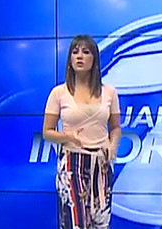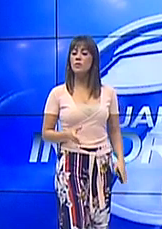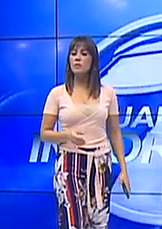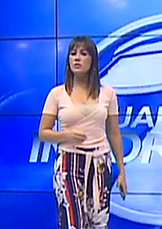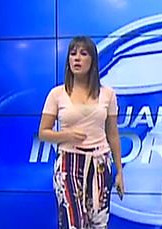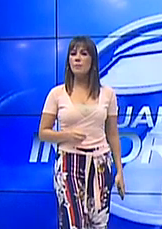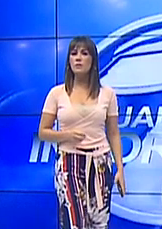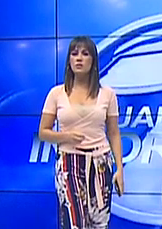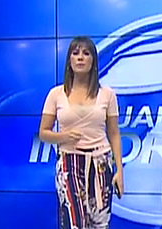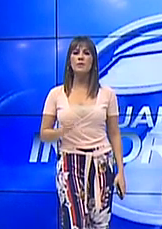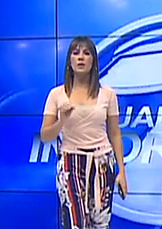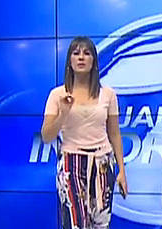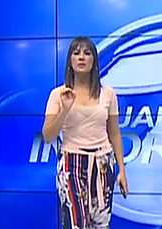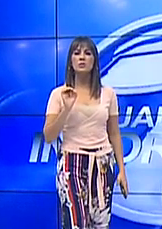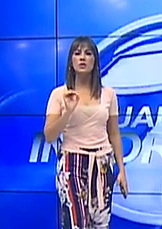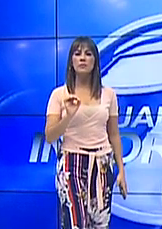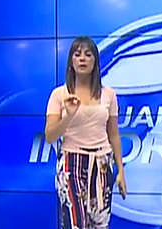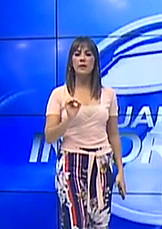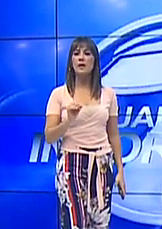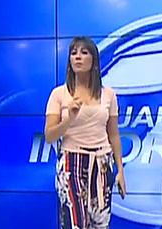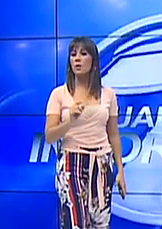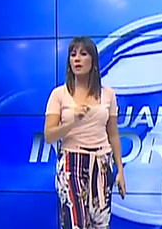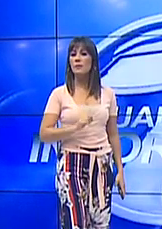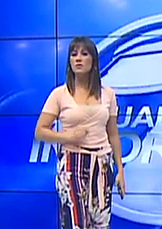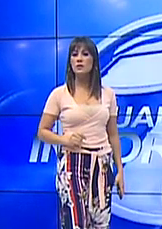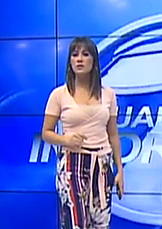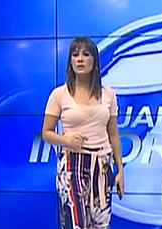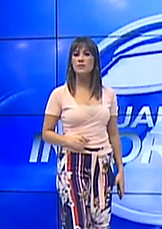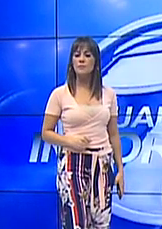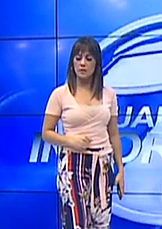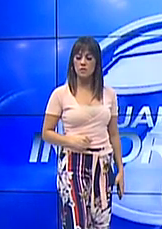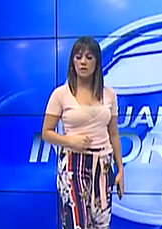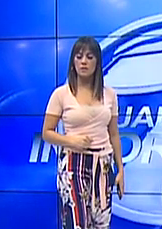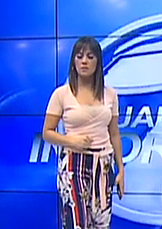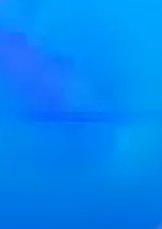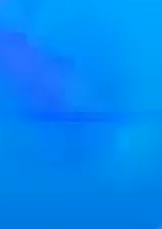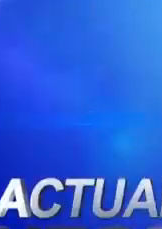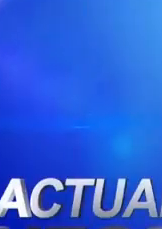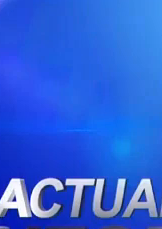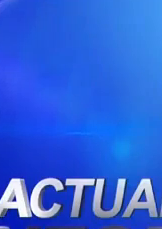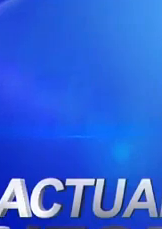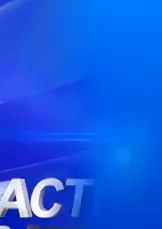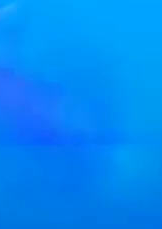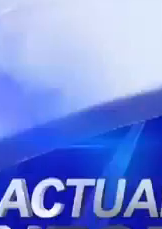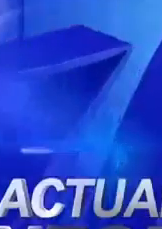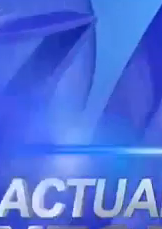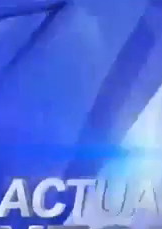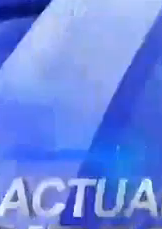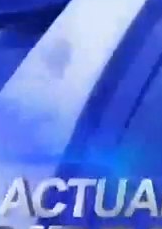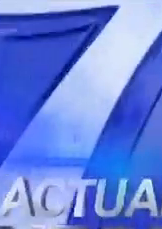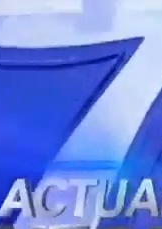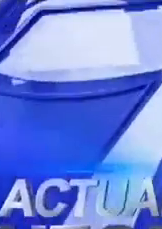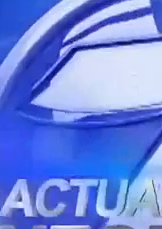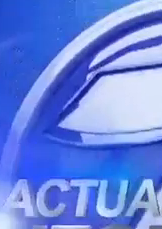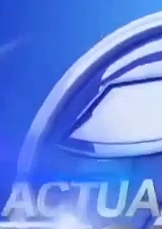6:41, con esto nos vamos a la pausa, pero regresamos en breve porque hay más noticias para usted.